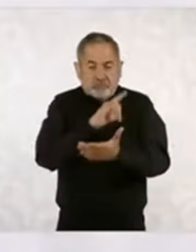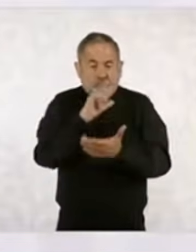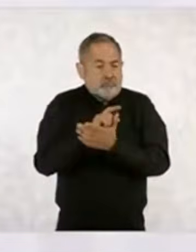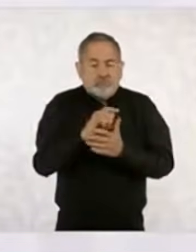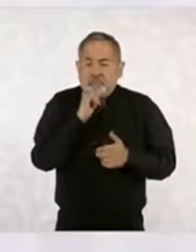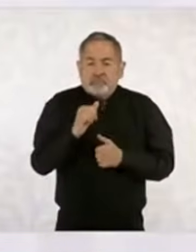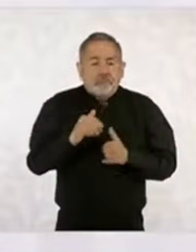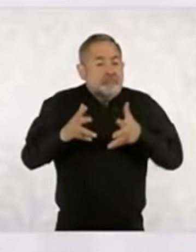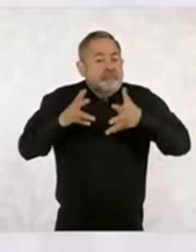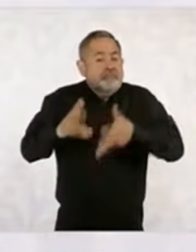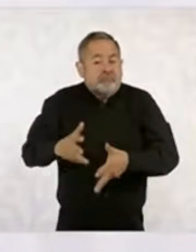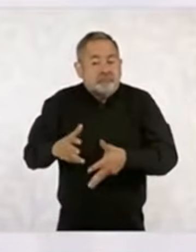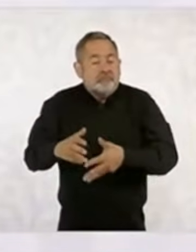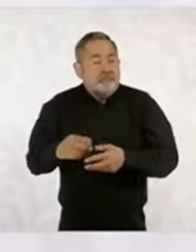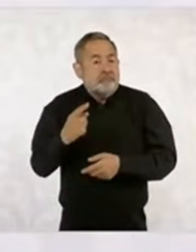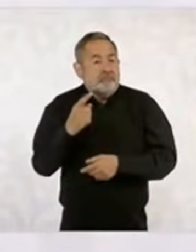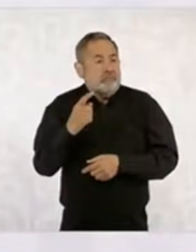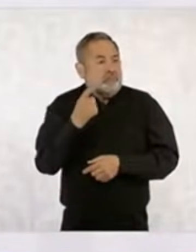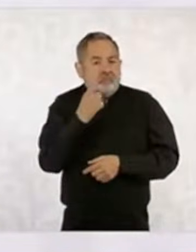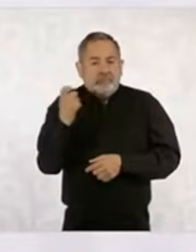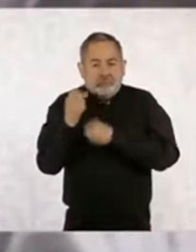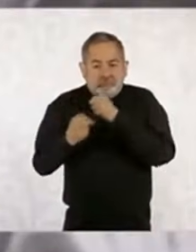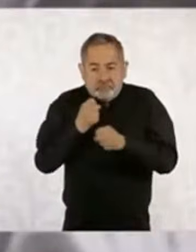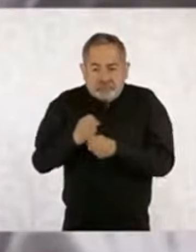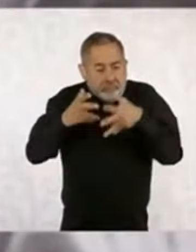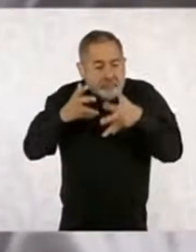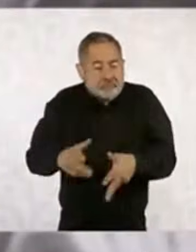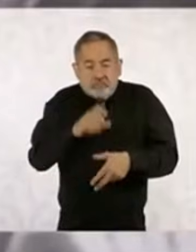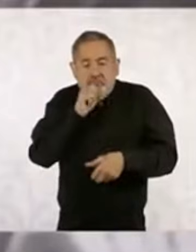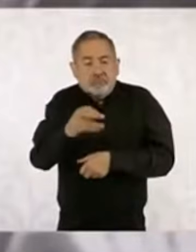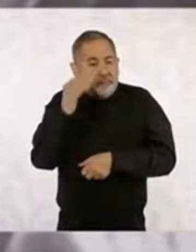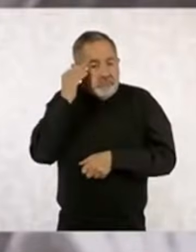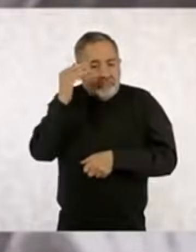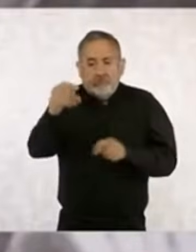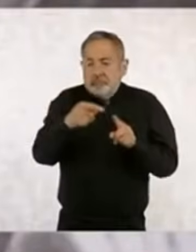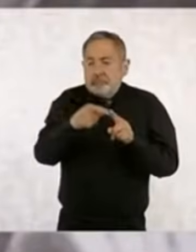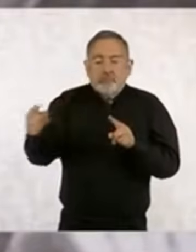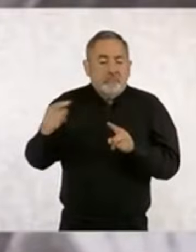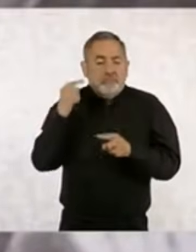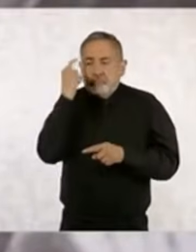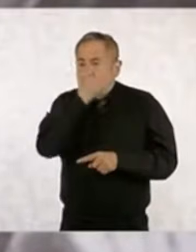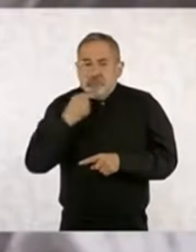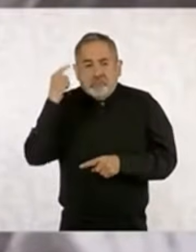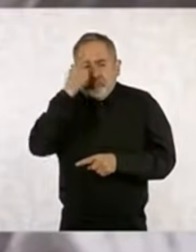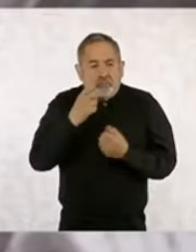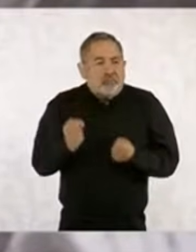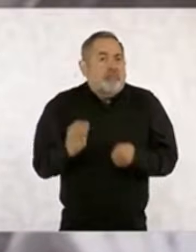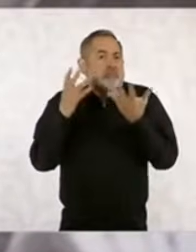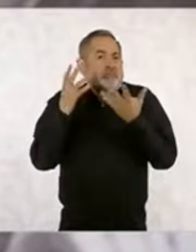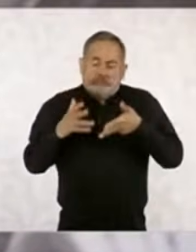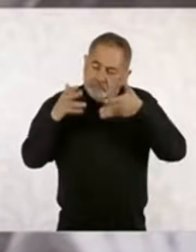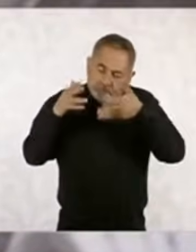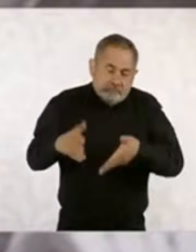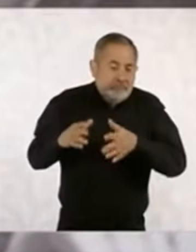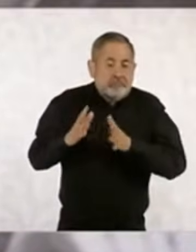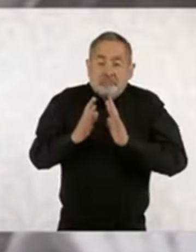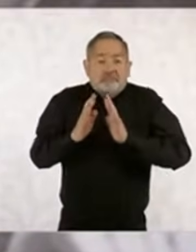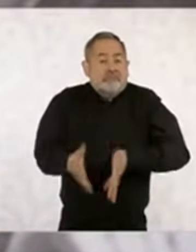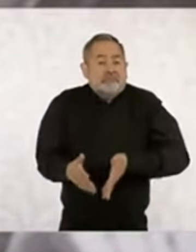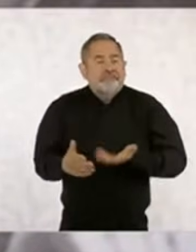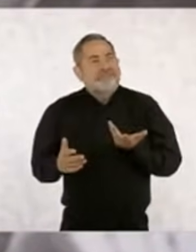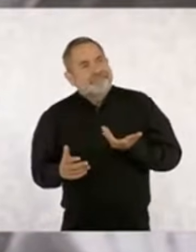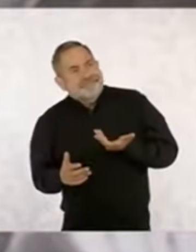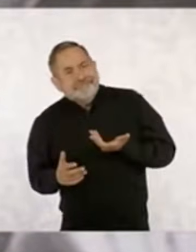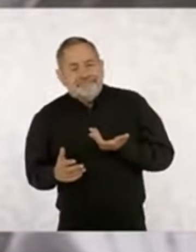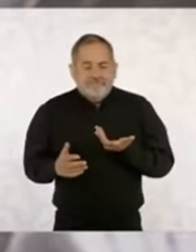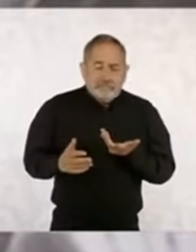de un siglo la jornada laboral. La evolución del trabajo en todos estos años ha traído grandes avances